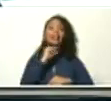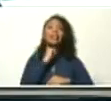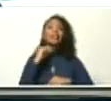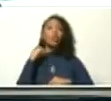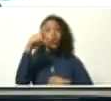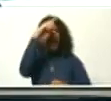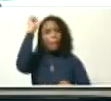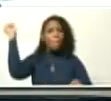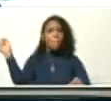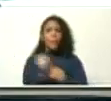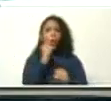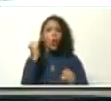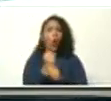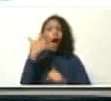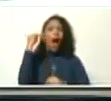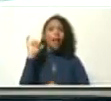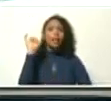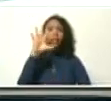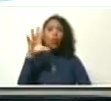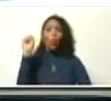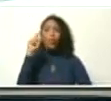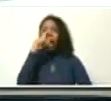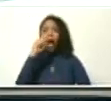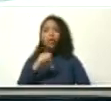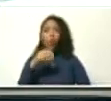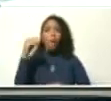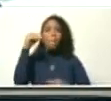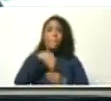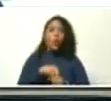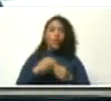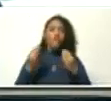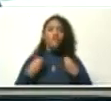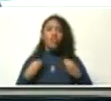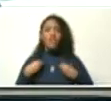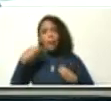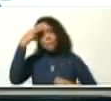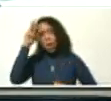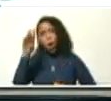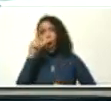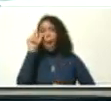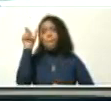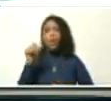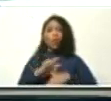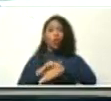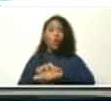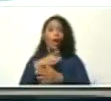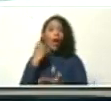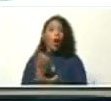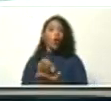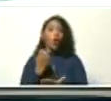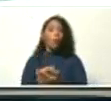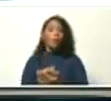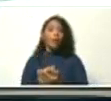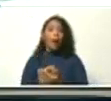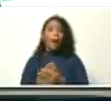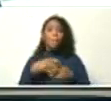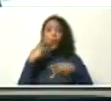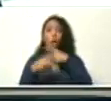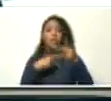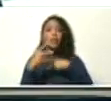obrero que tiene 50 años viviendo en México. Doctor en economía política y en teología.